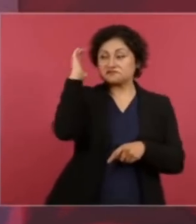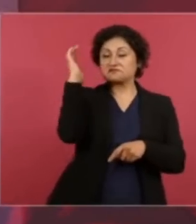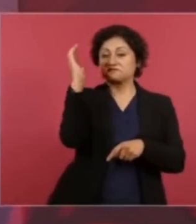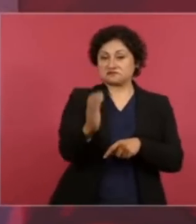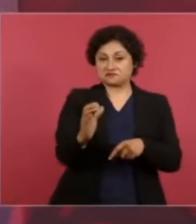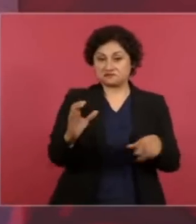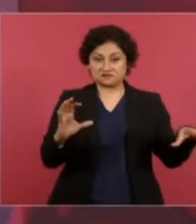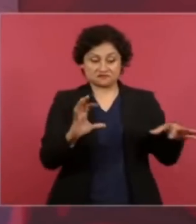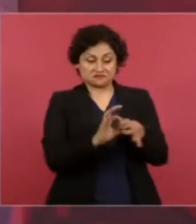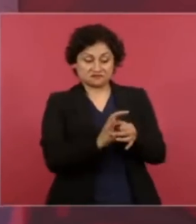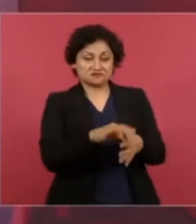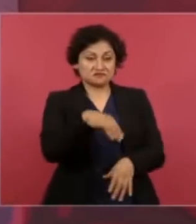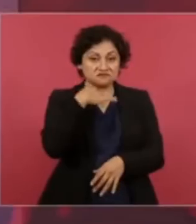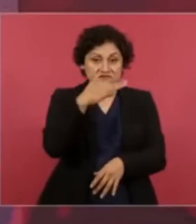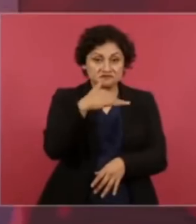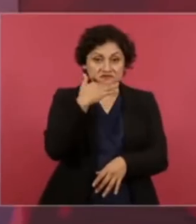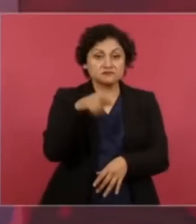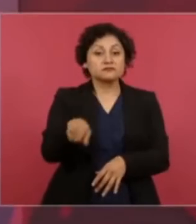vinculados con hechos de corrupción.